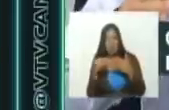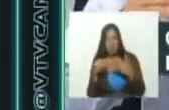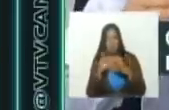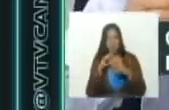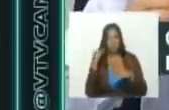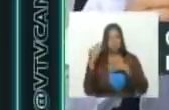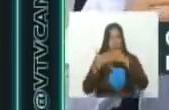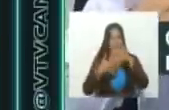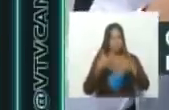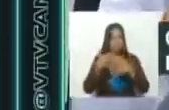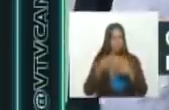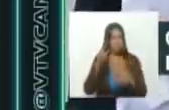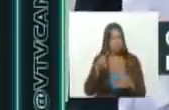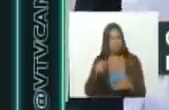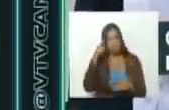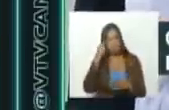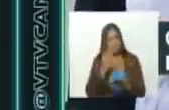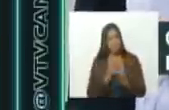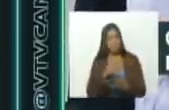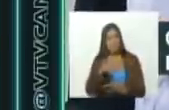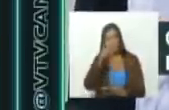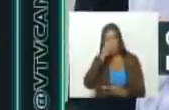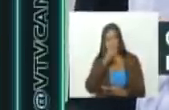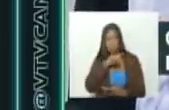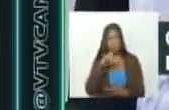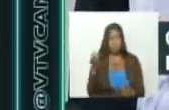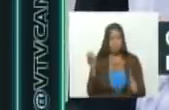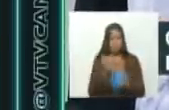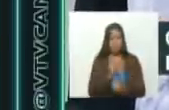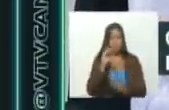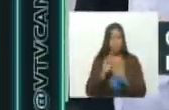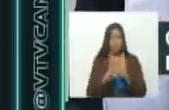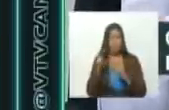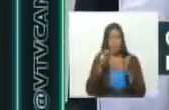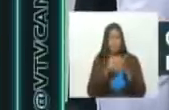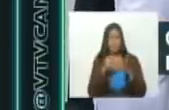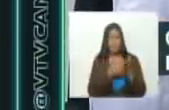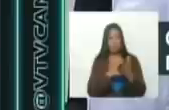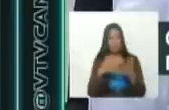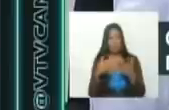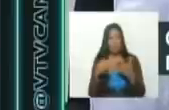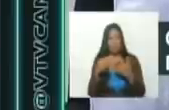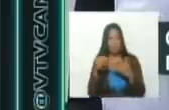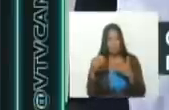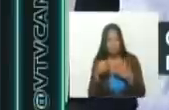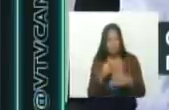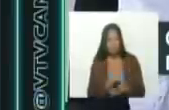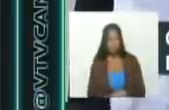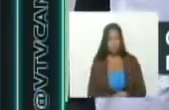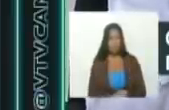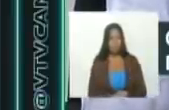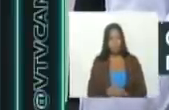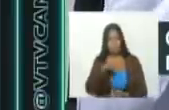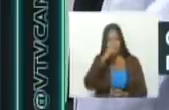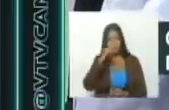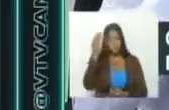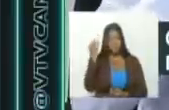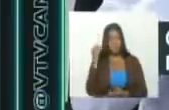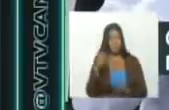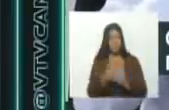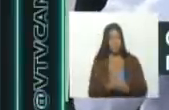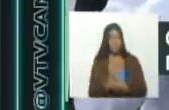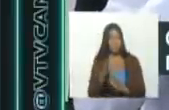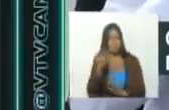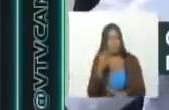manera consecutiva y ese año obtuvimos menos de 1.000 millones. Pues bien, este año casi llegamos, el año pasado,